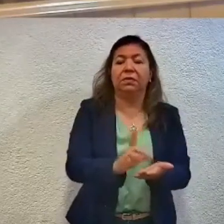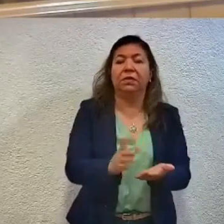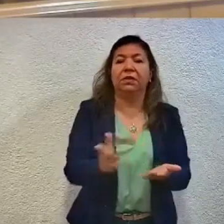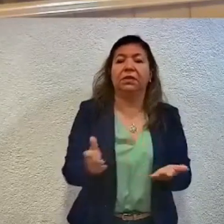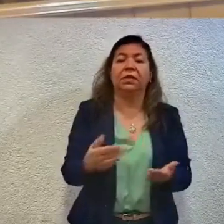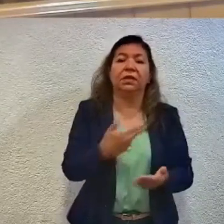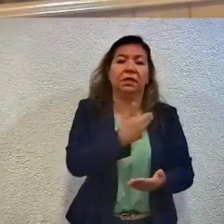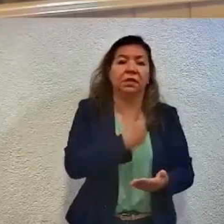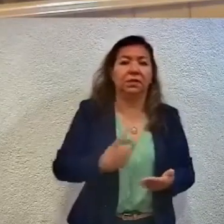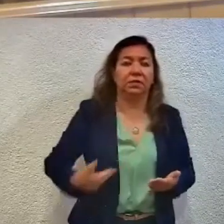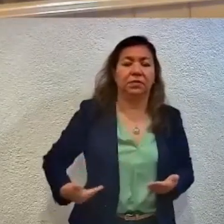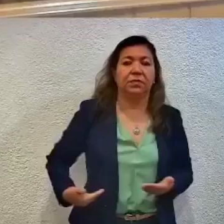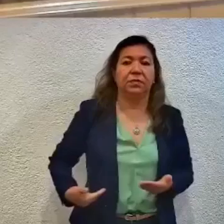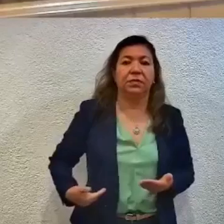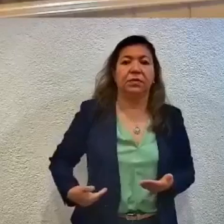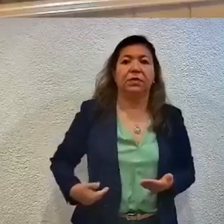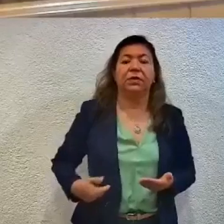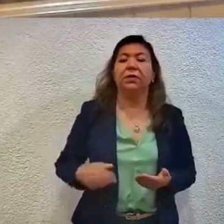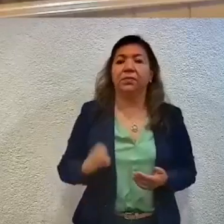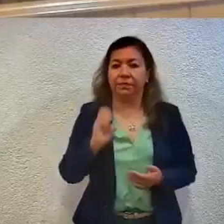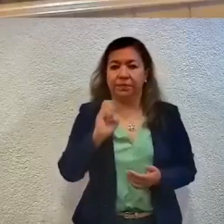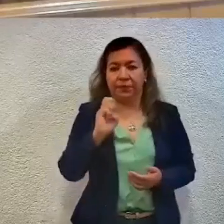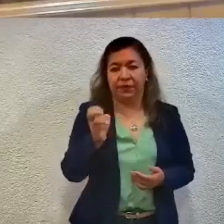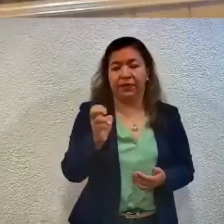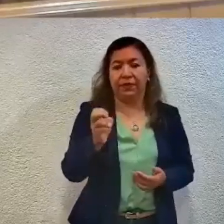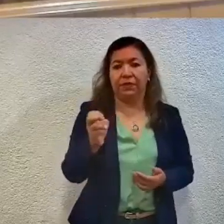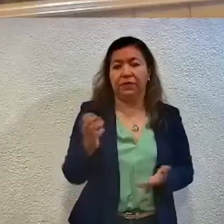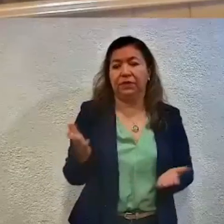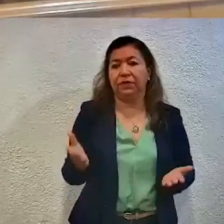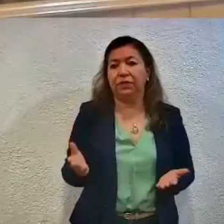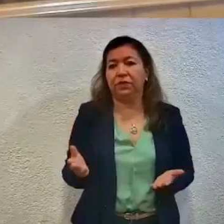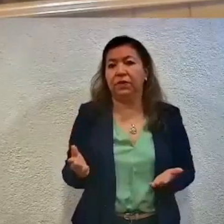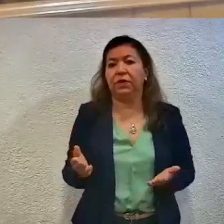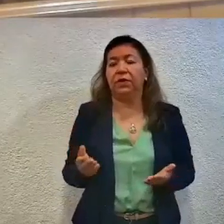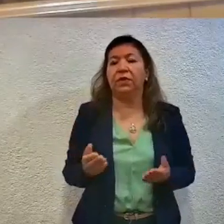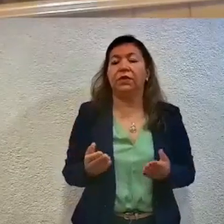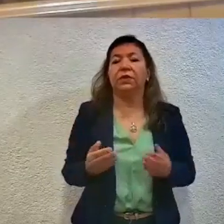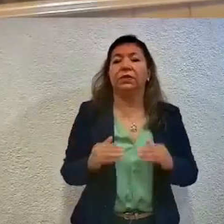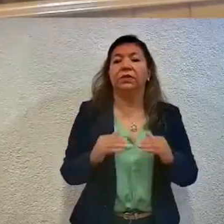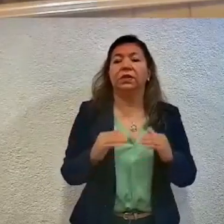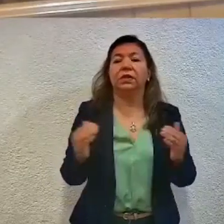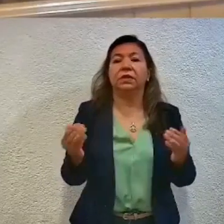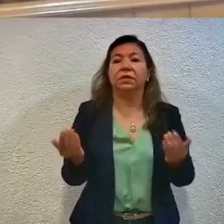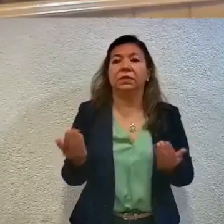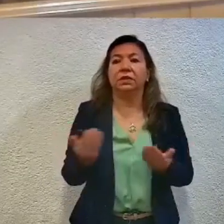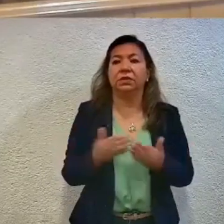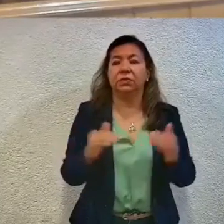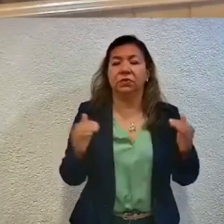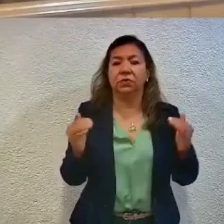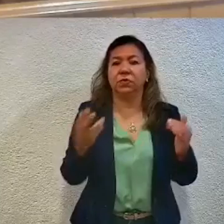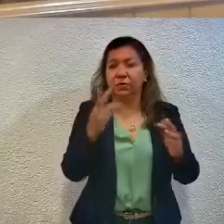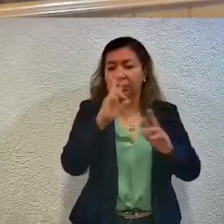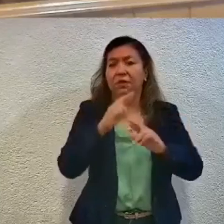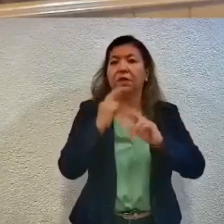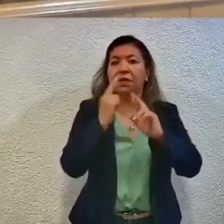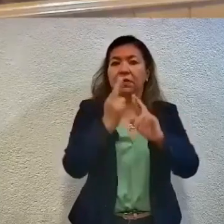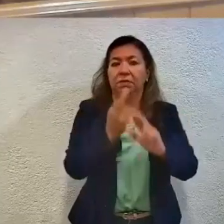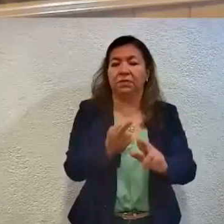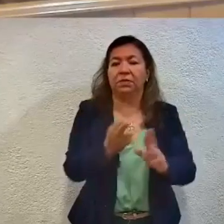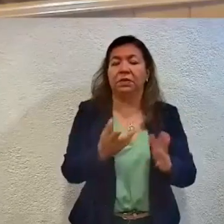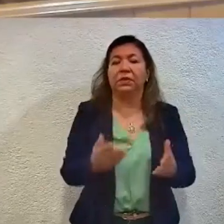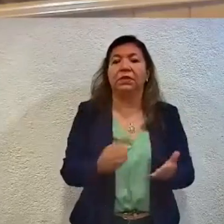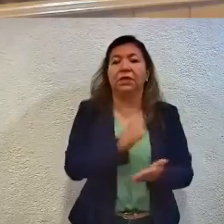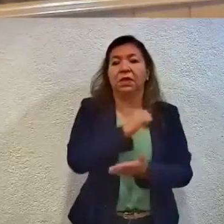de discapacidad del citado ayuntamiento, por lo que independientemente de que no se aduzca la misma pretensión, se estima conveniente